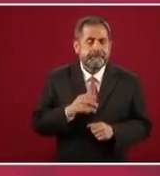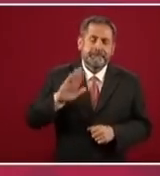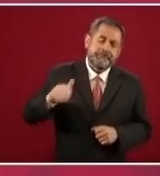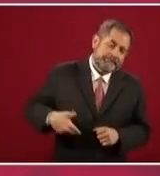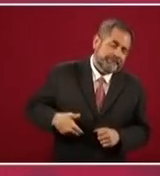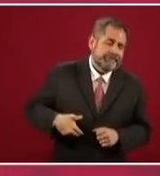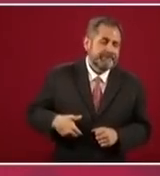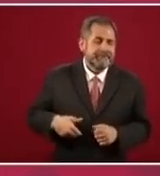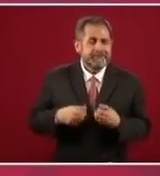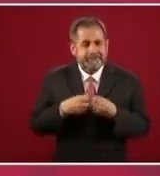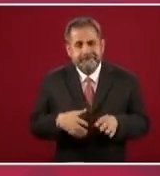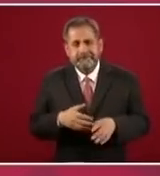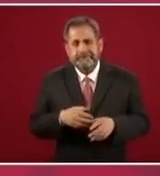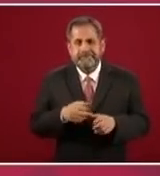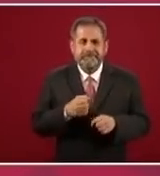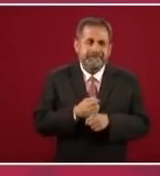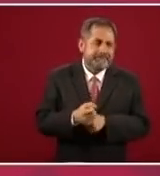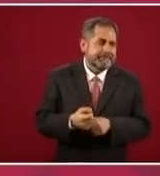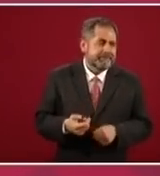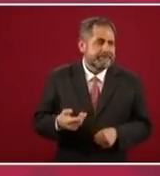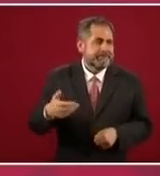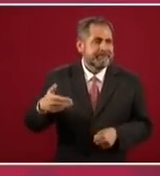lesionados, no ha habido heridos,